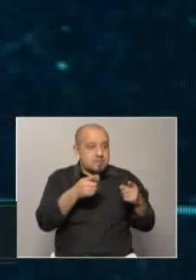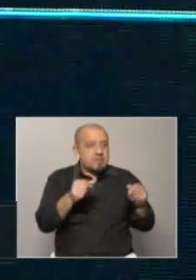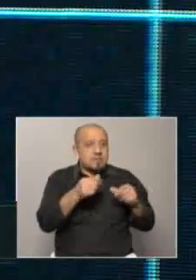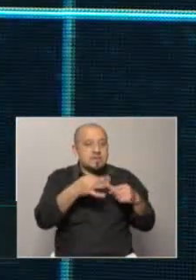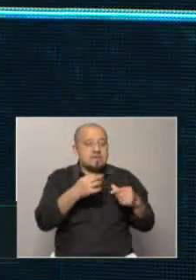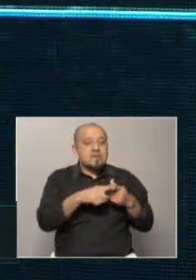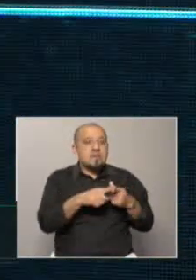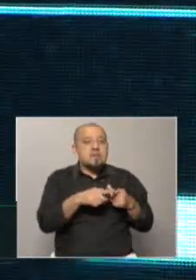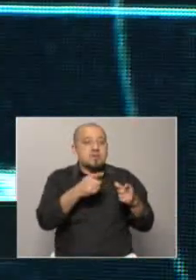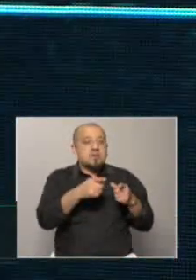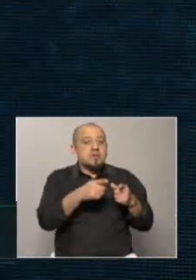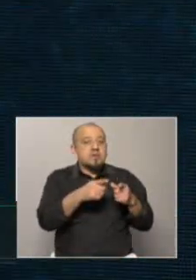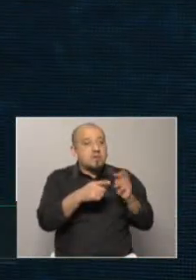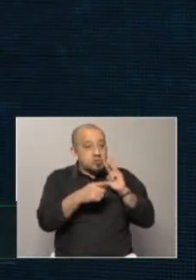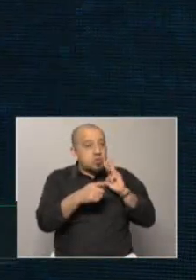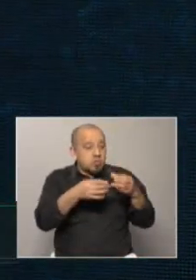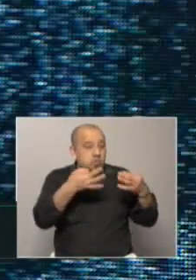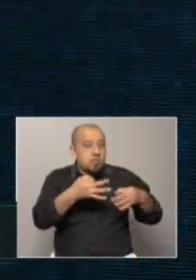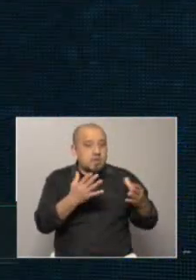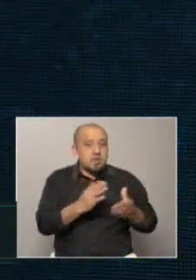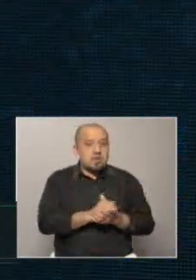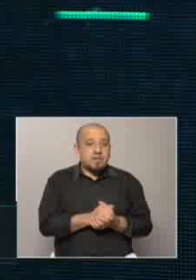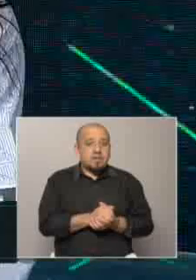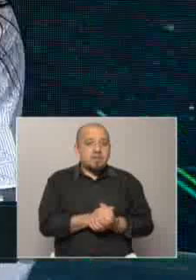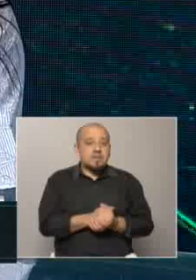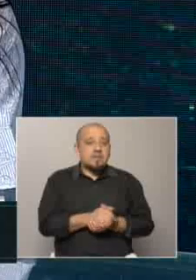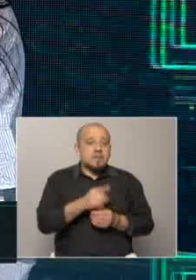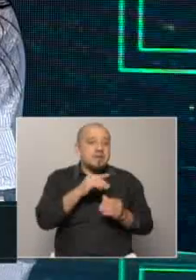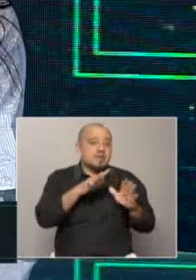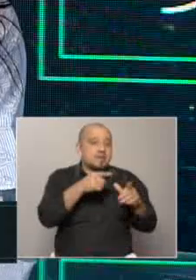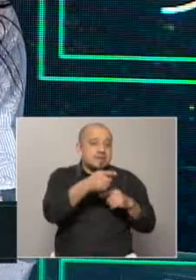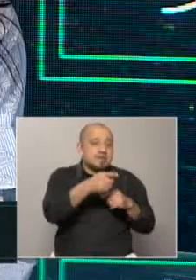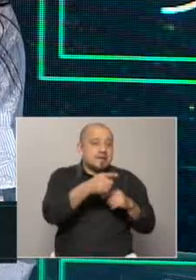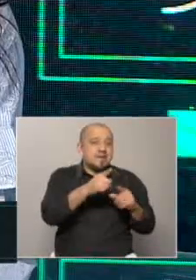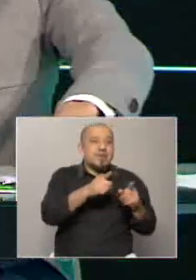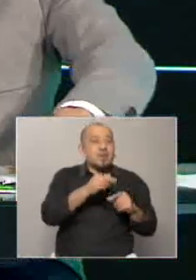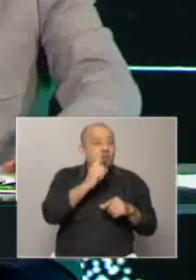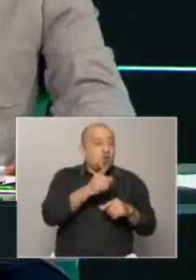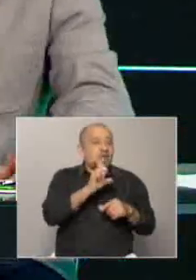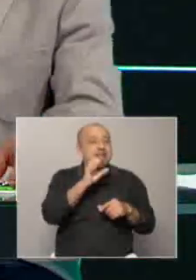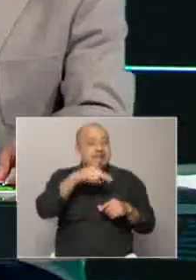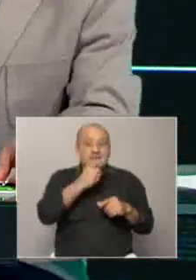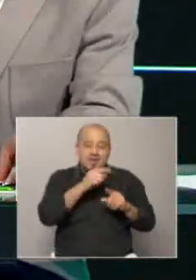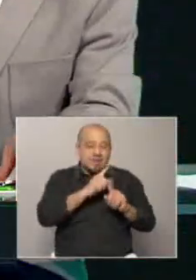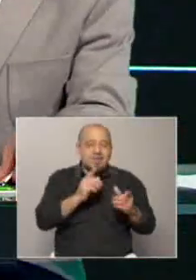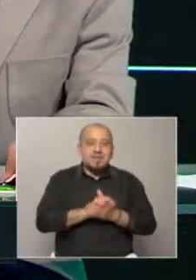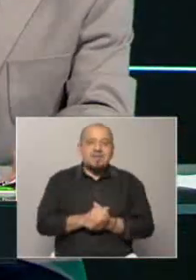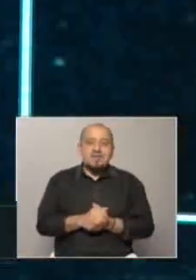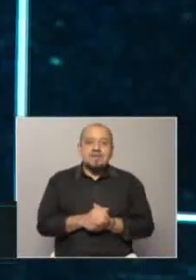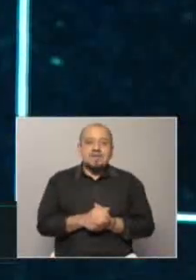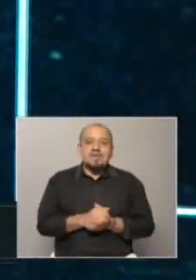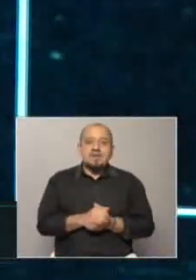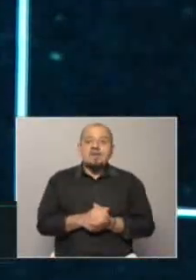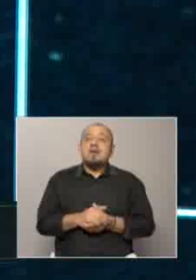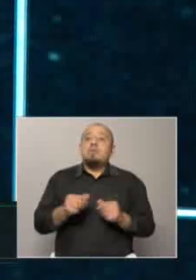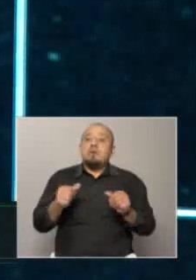Viejas Locas en aquel momento. Y el show estuvo muy bien. De hecho. Qué momento. Sí, sí, bueno, de esas miles, pero no como Glenda. Muy fuerte. Sí. Bueno, si les parece, vamos a